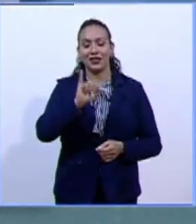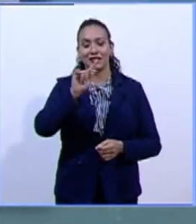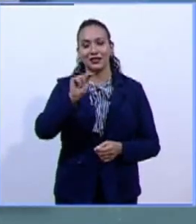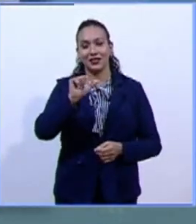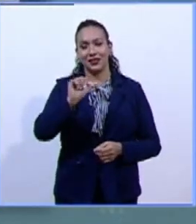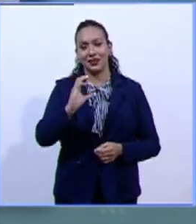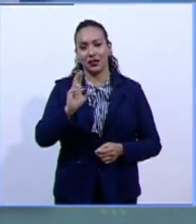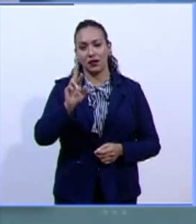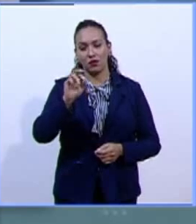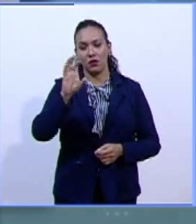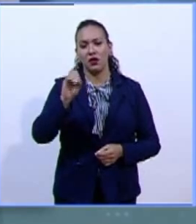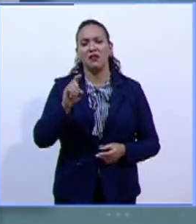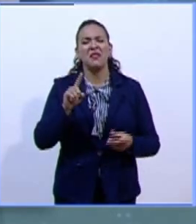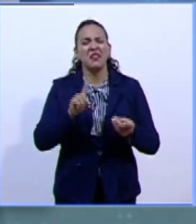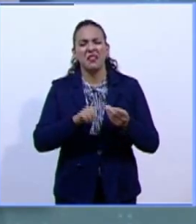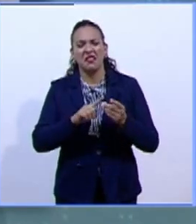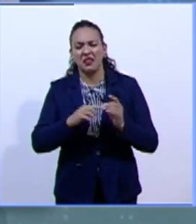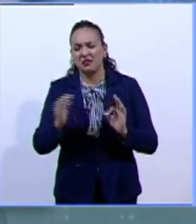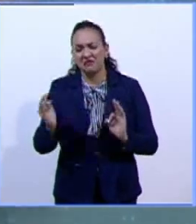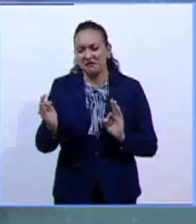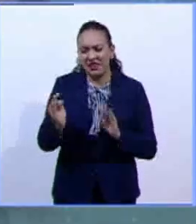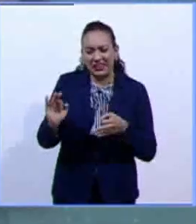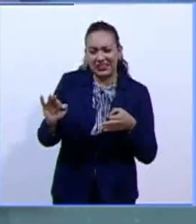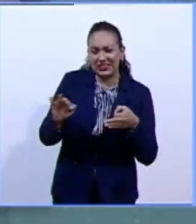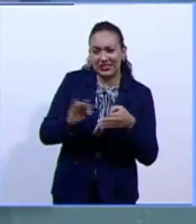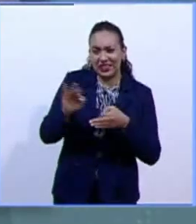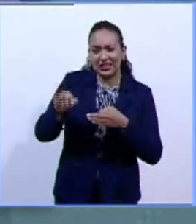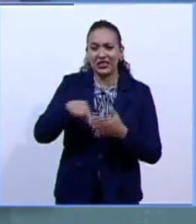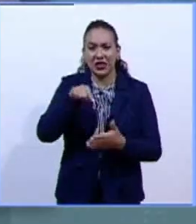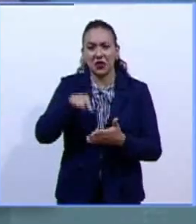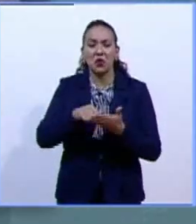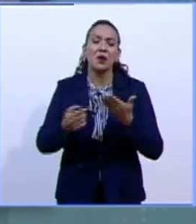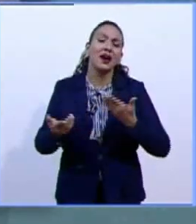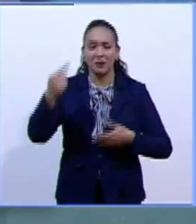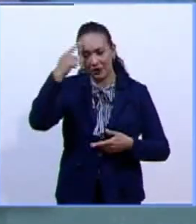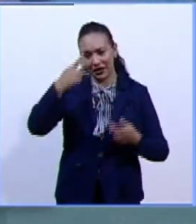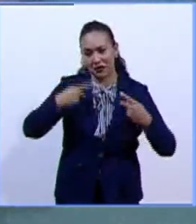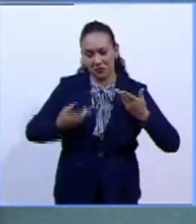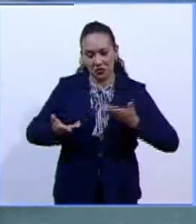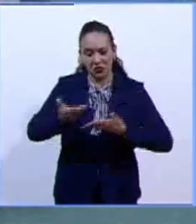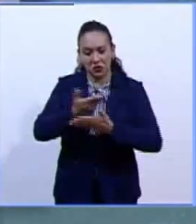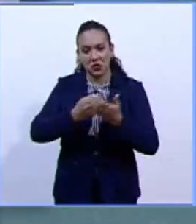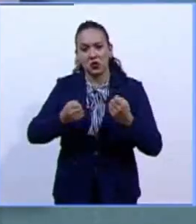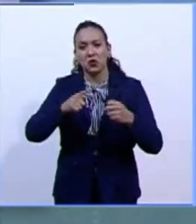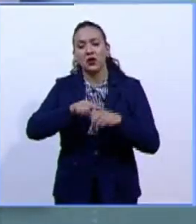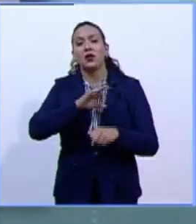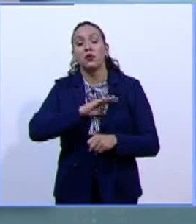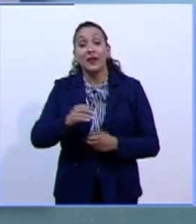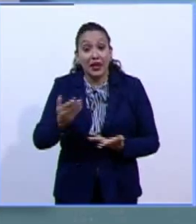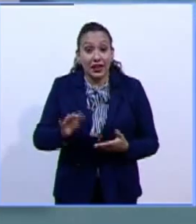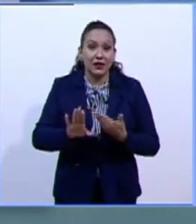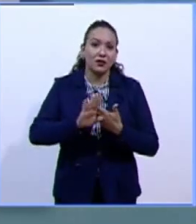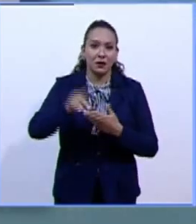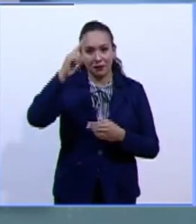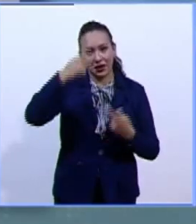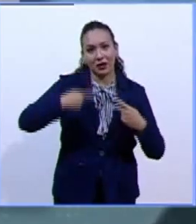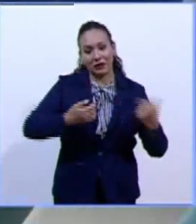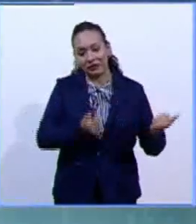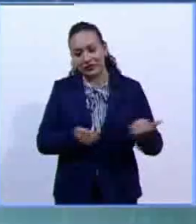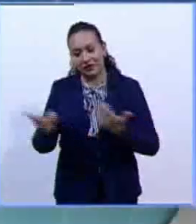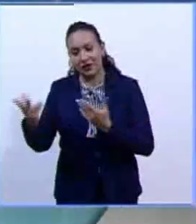un costado del Centro de Reinserción Social, que permitirá una mayor seguridad al evitar los traslados de personas recluidas.